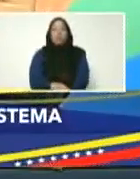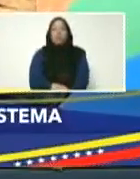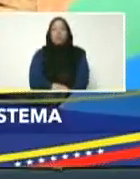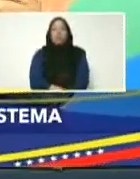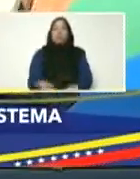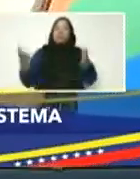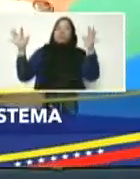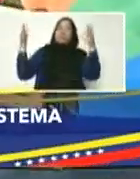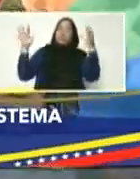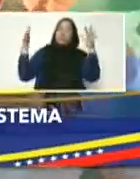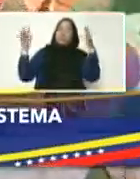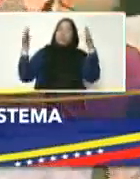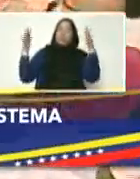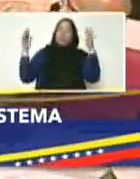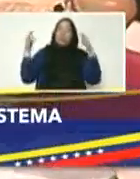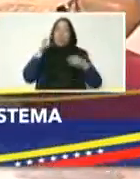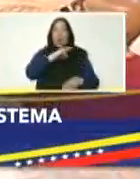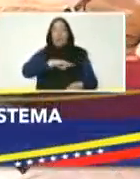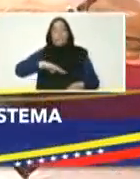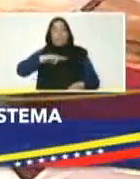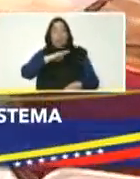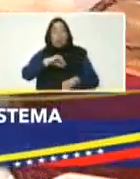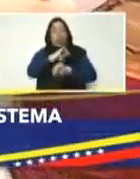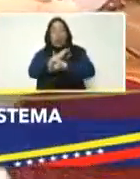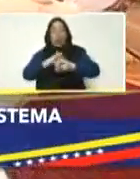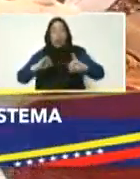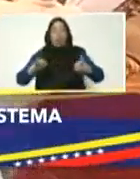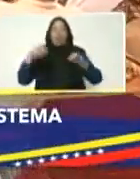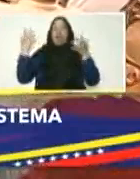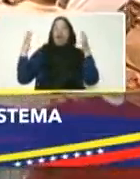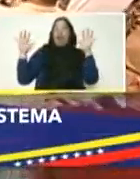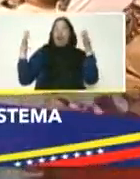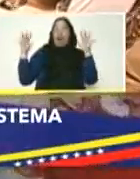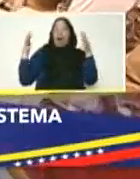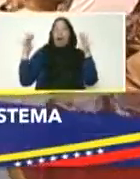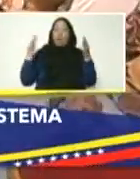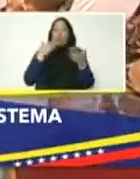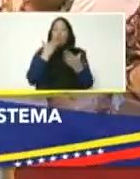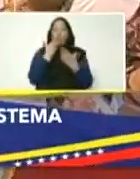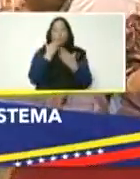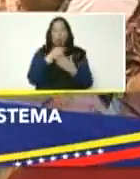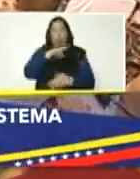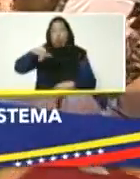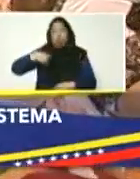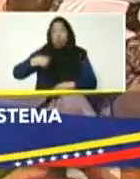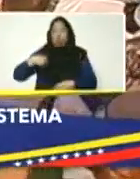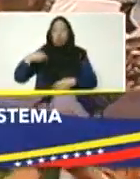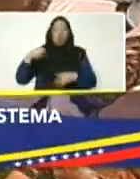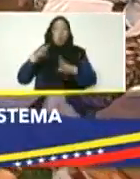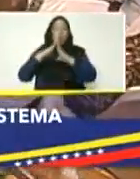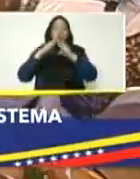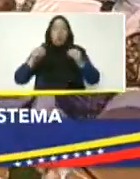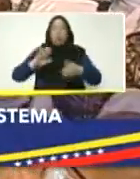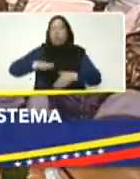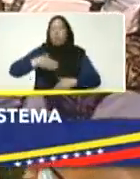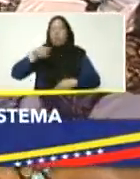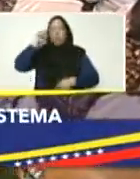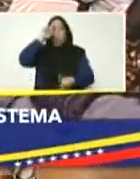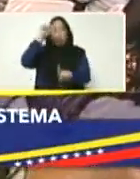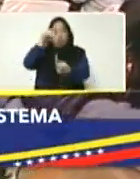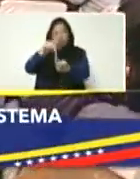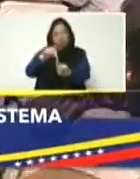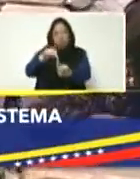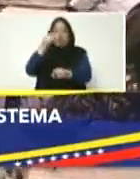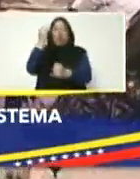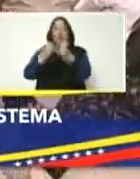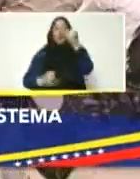jefe, misión cumplida, orden cumplida. Nosotros estamos dispuestos a dar todo por el todo. Vamos a avanzar en estas